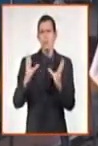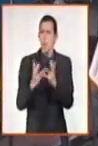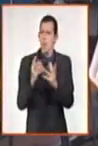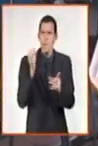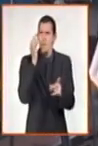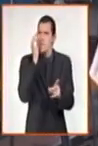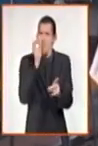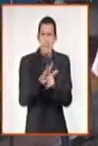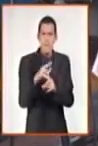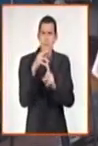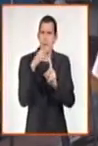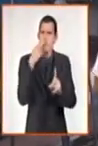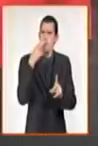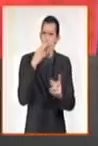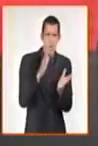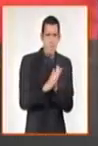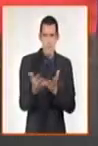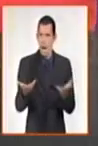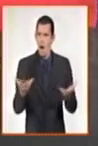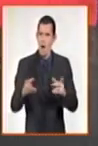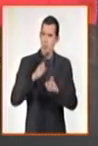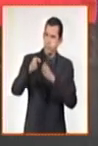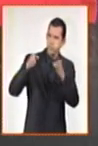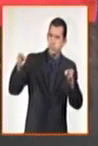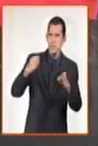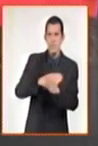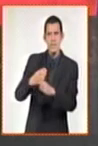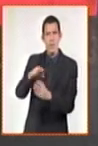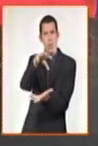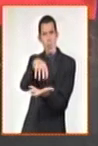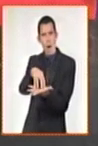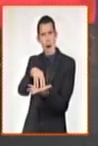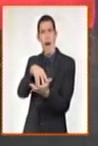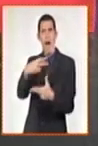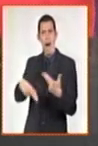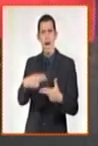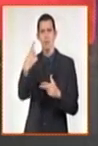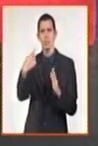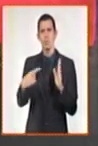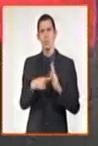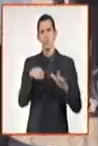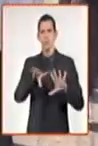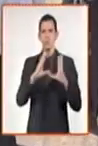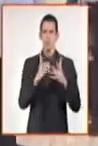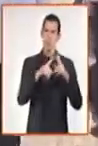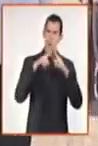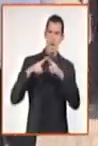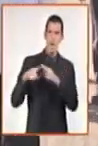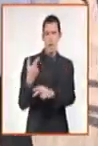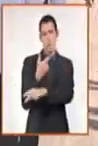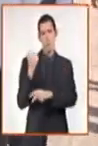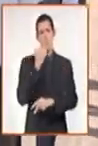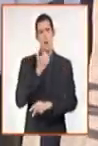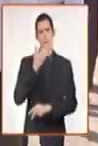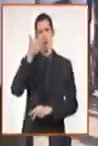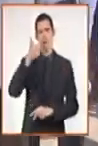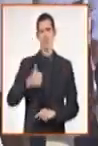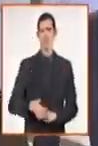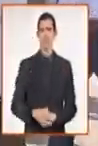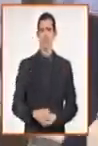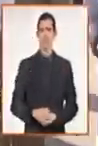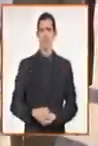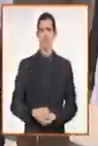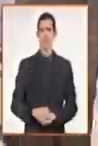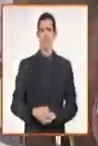desde las primeras horas en las estrategias de recuperación. Por tratarse del último vuelo, asistieron a la pista del Aeropuerto Internacional José